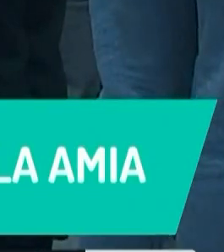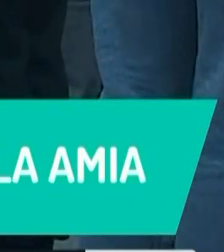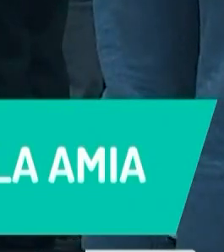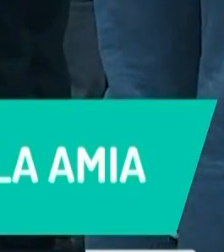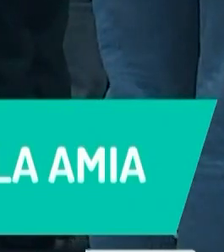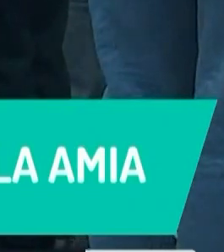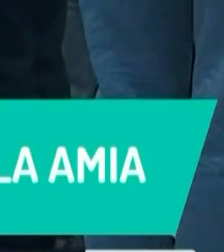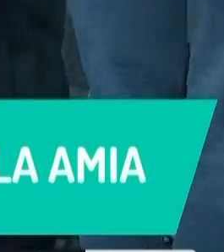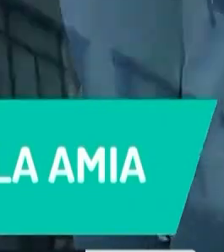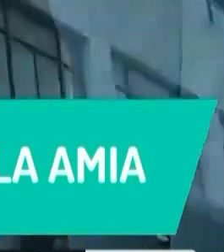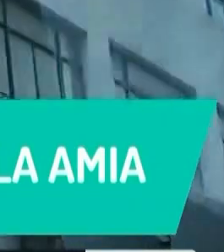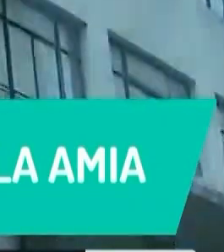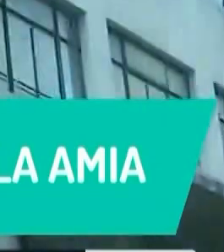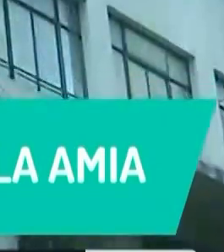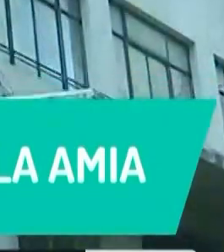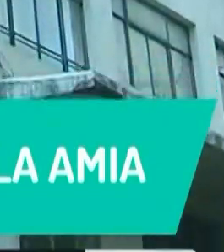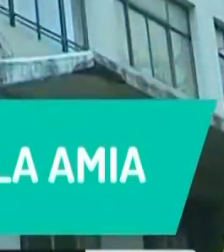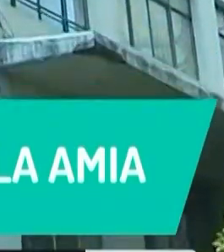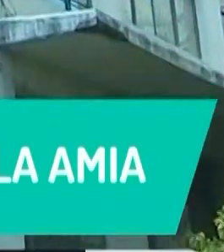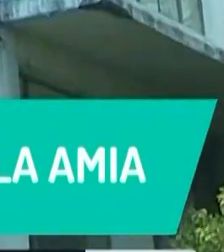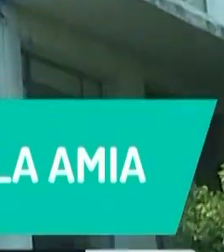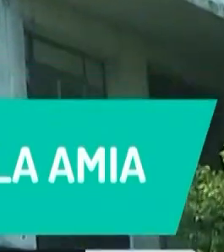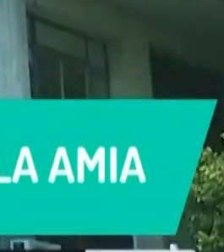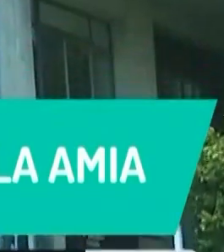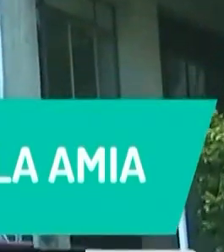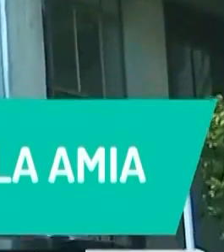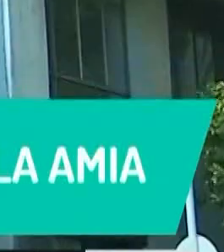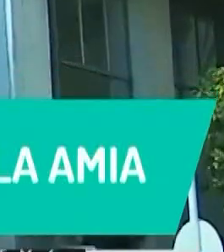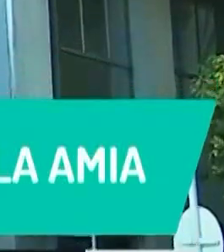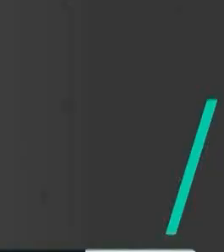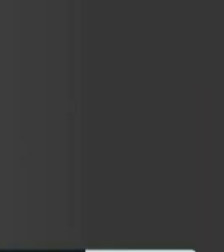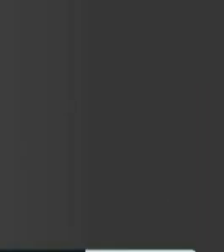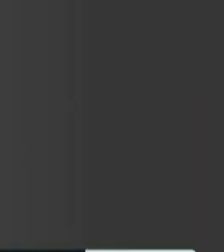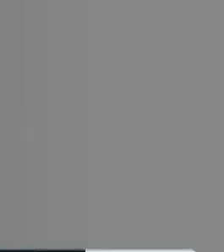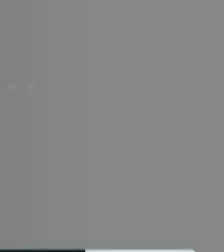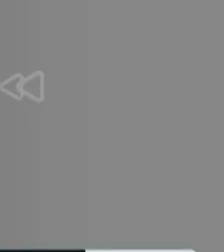acto central a 27 años del atentado contra la AMIA.